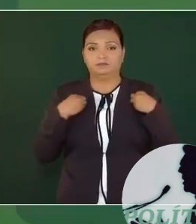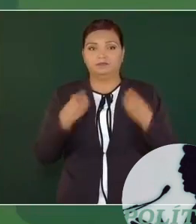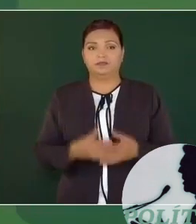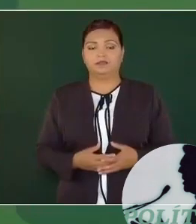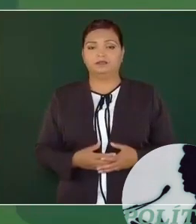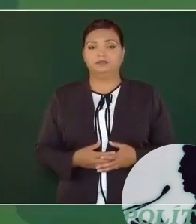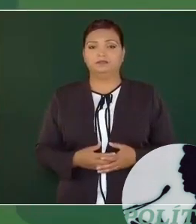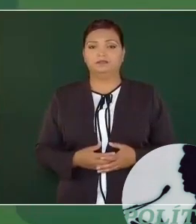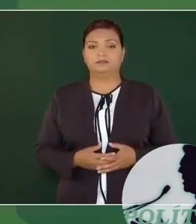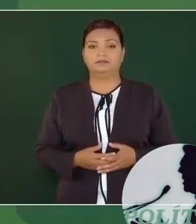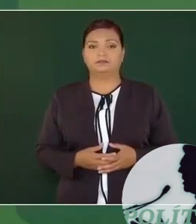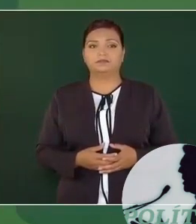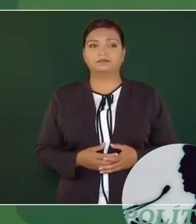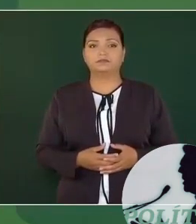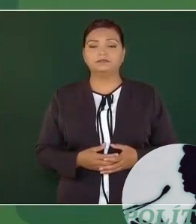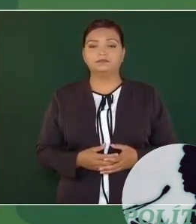con